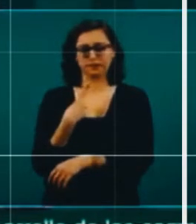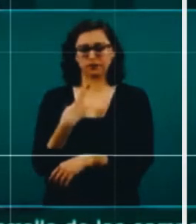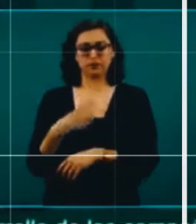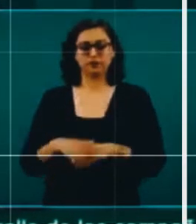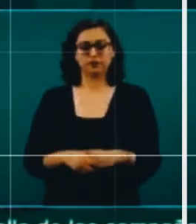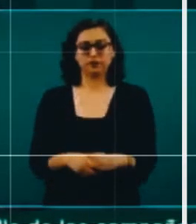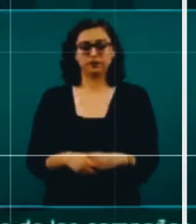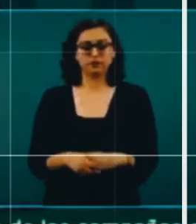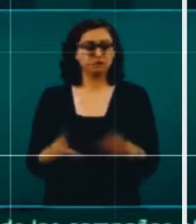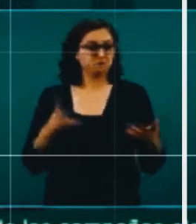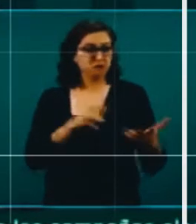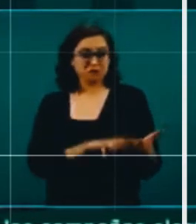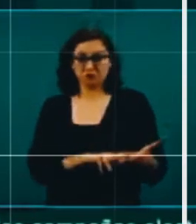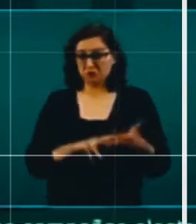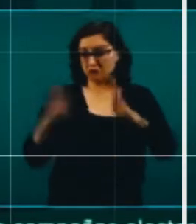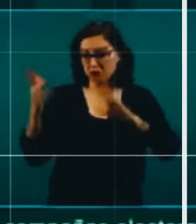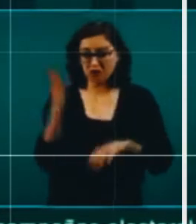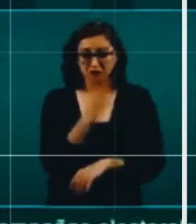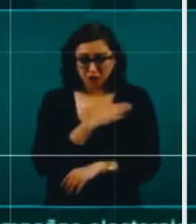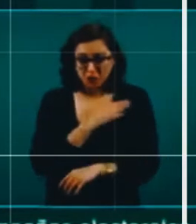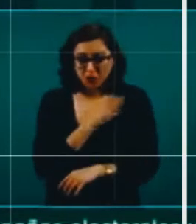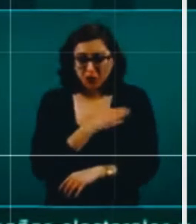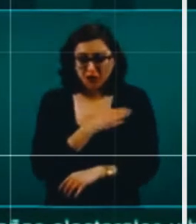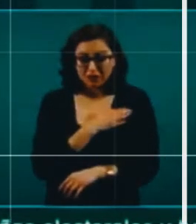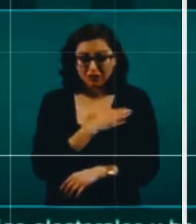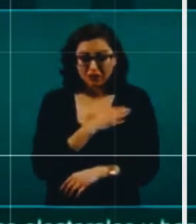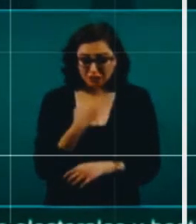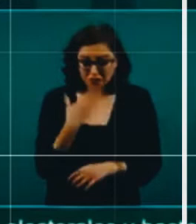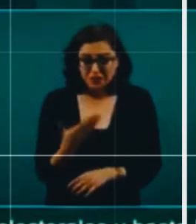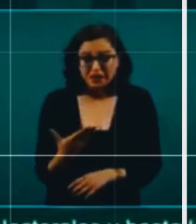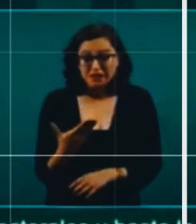No es buena la violencia.